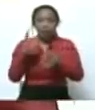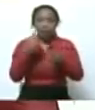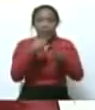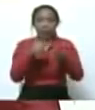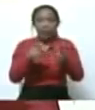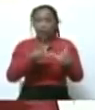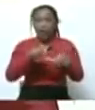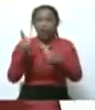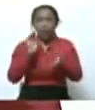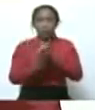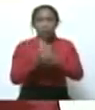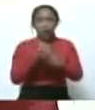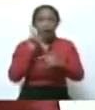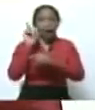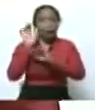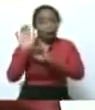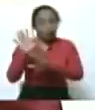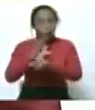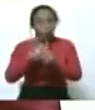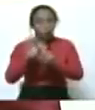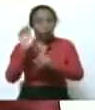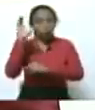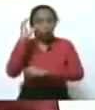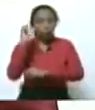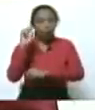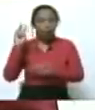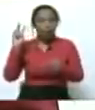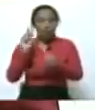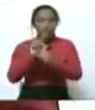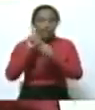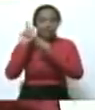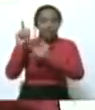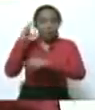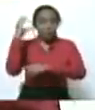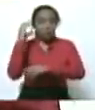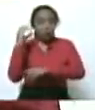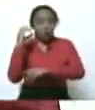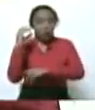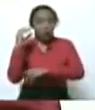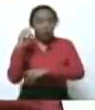listo. Esa es Colombia. Ahora, la violencia en Colombia